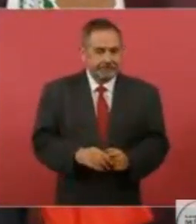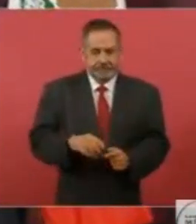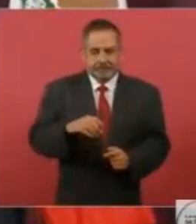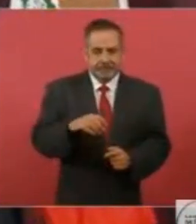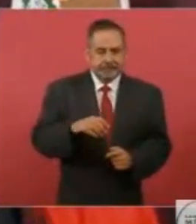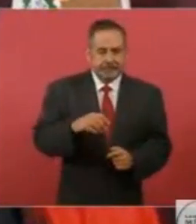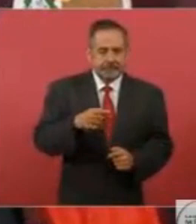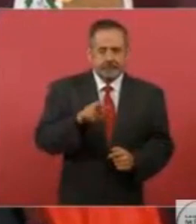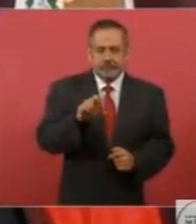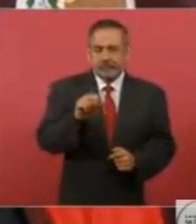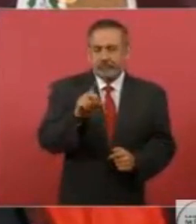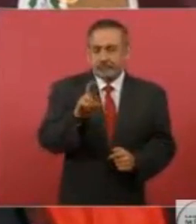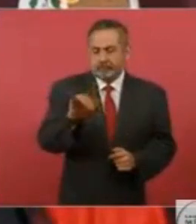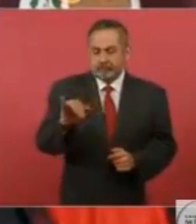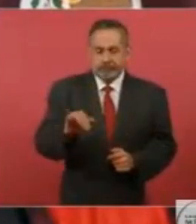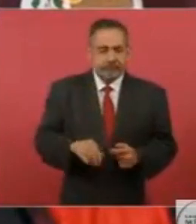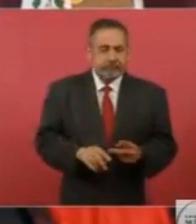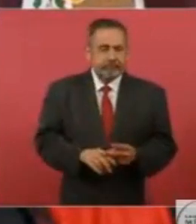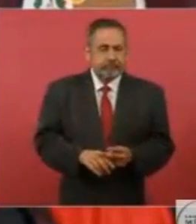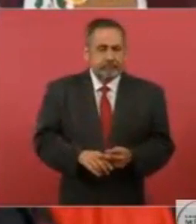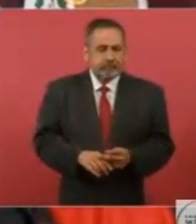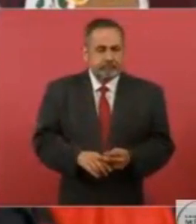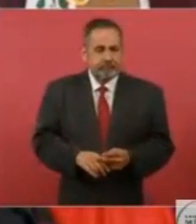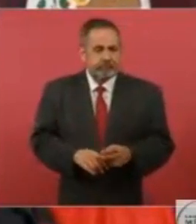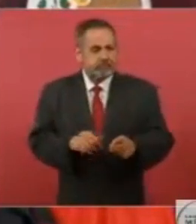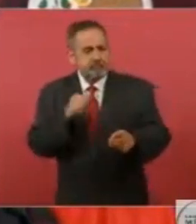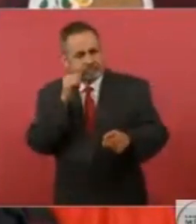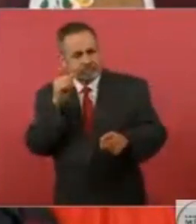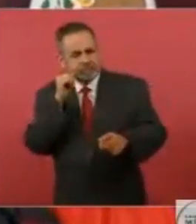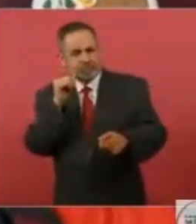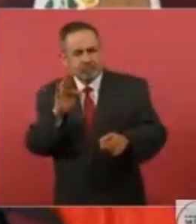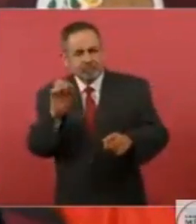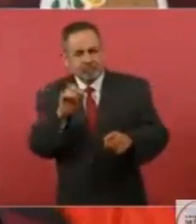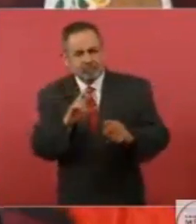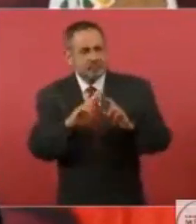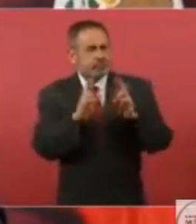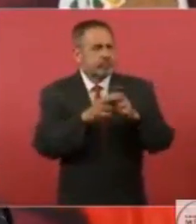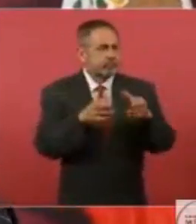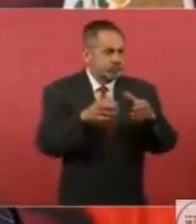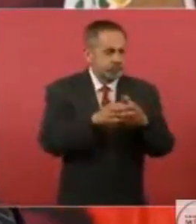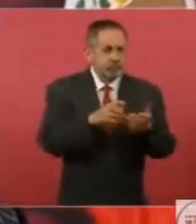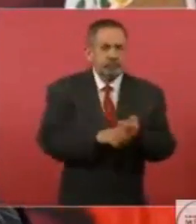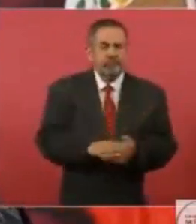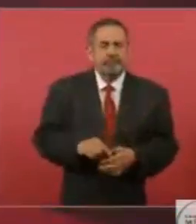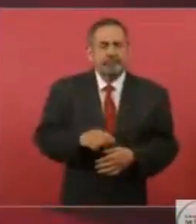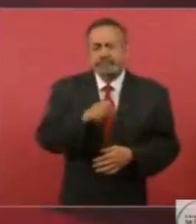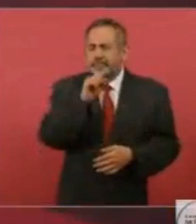Cuadri. Sí, ayer estuvo Vicente Fox en la reunión. Xóchitl,